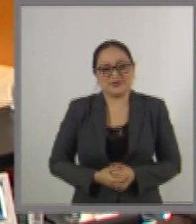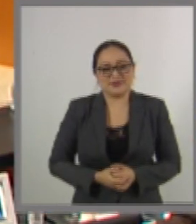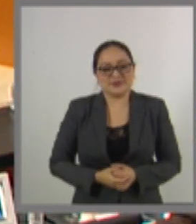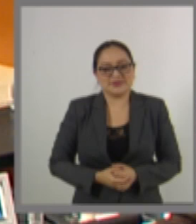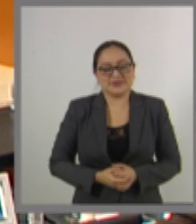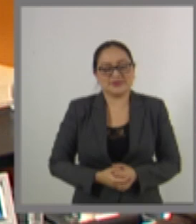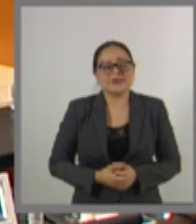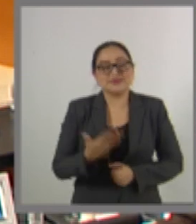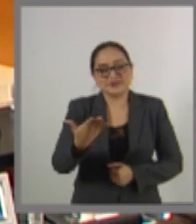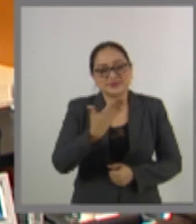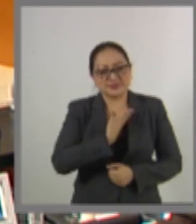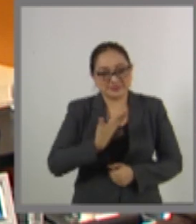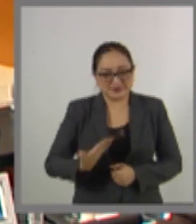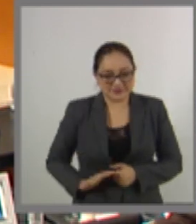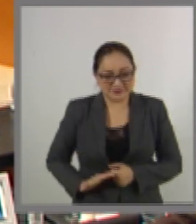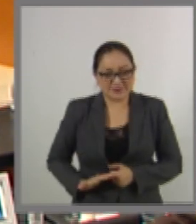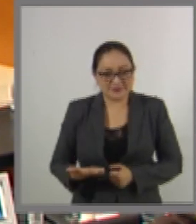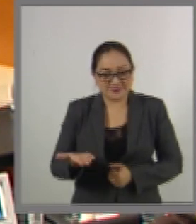Presidente,